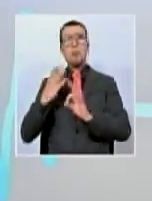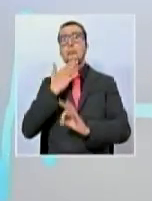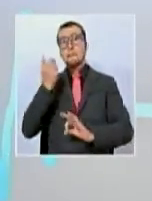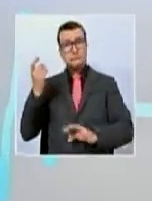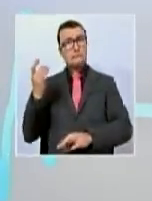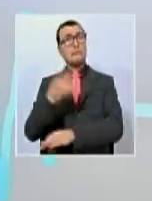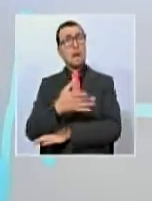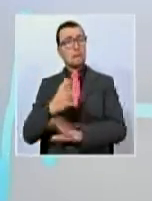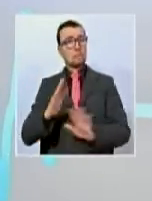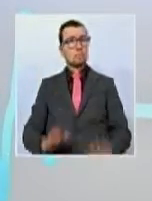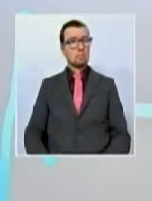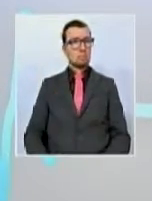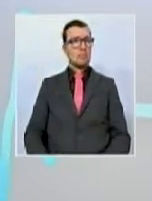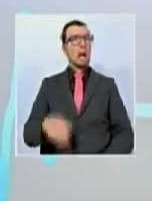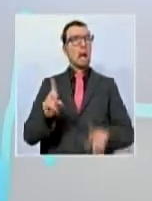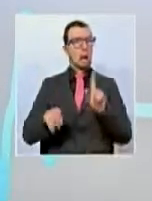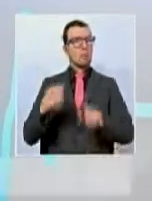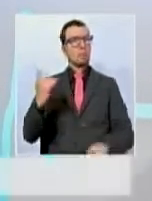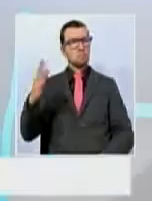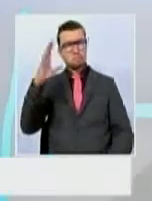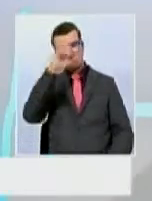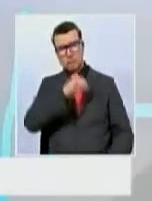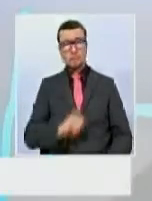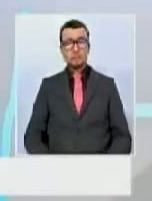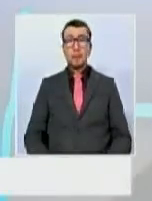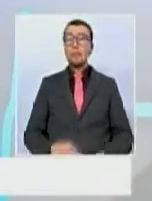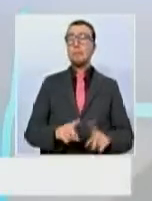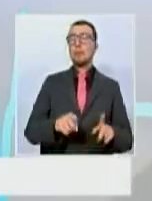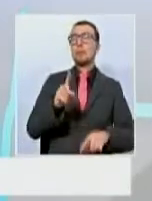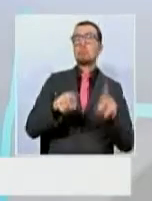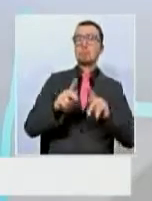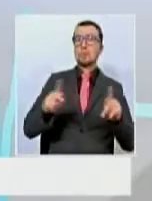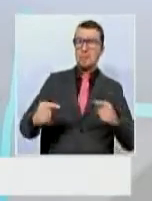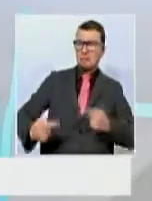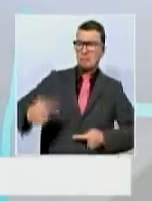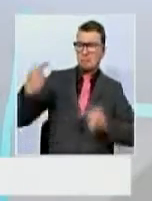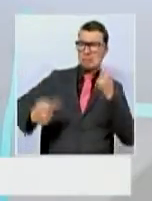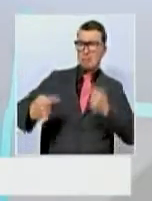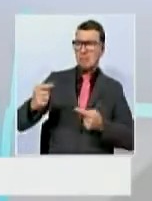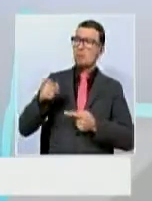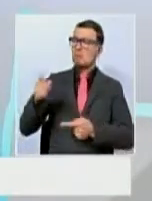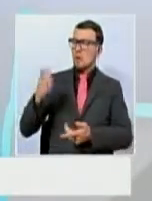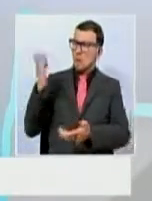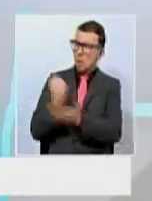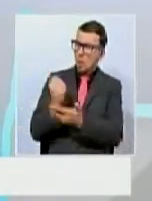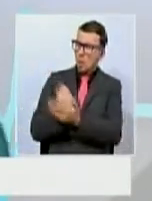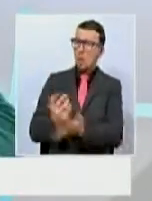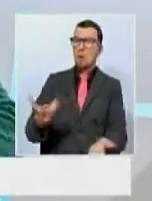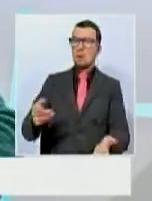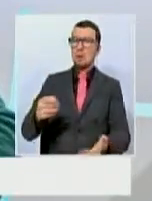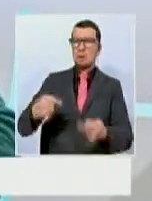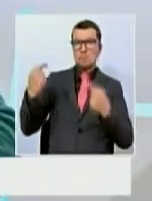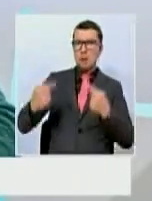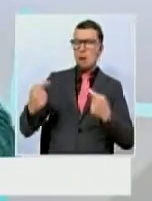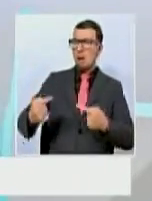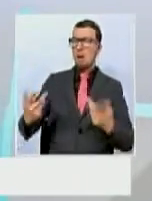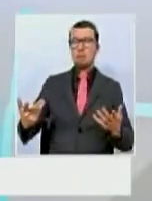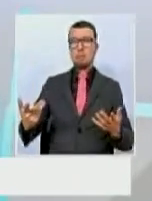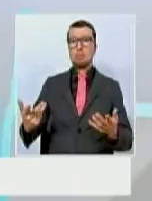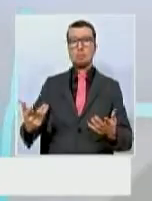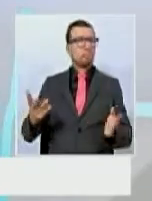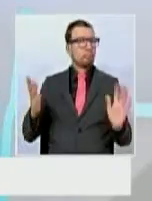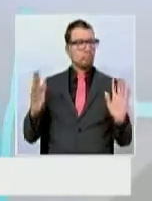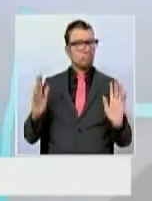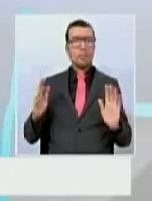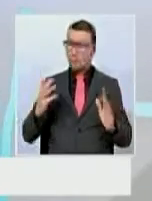Es triste que ver que muchos médicos entran en conflicto con el paciente, hasta lo regañan y entran en conflictos innecesarios. Pues en vez de ir